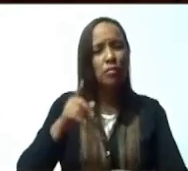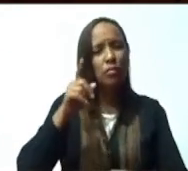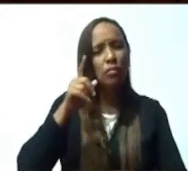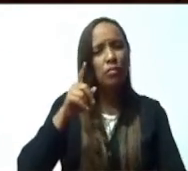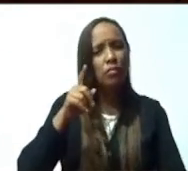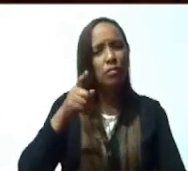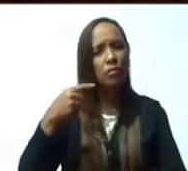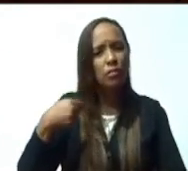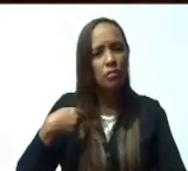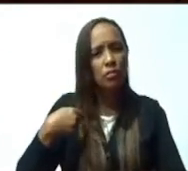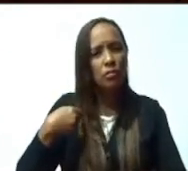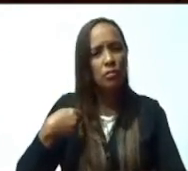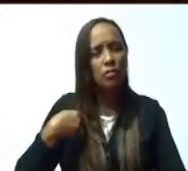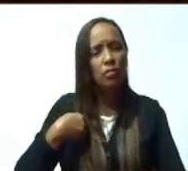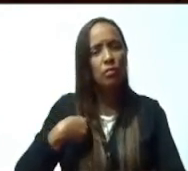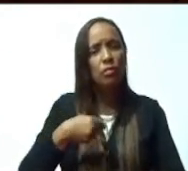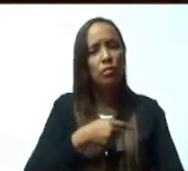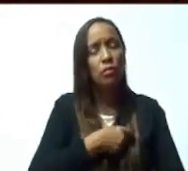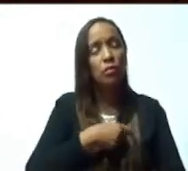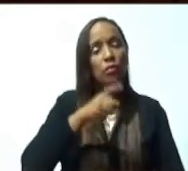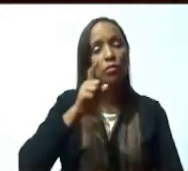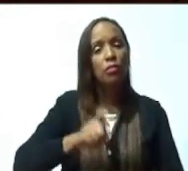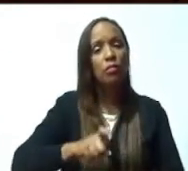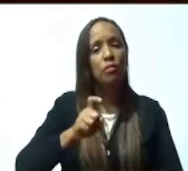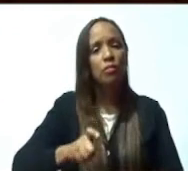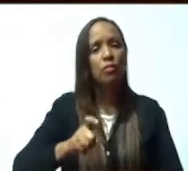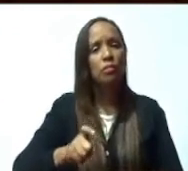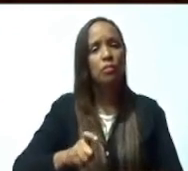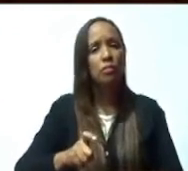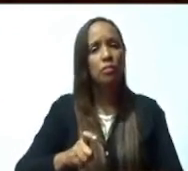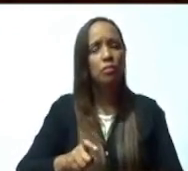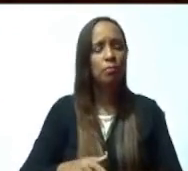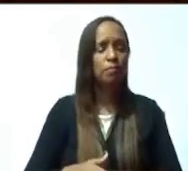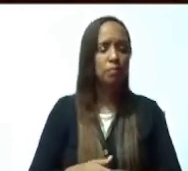deberíamos, yo no sé cómo lo diría Aida López,